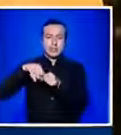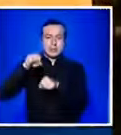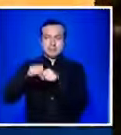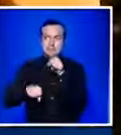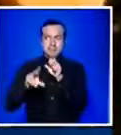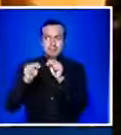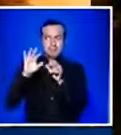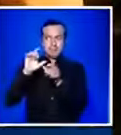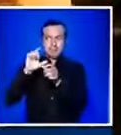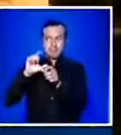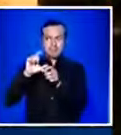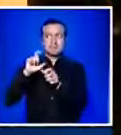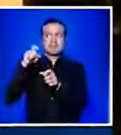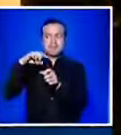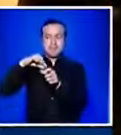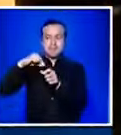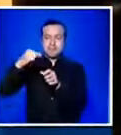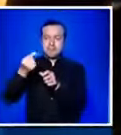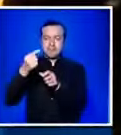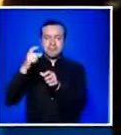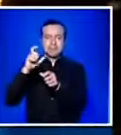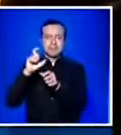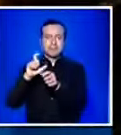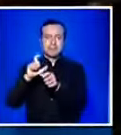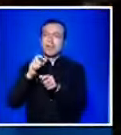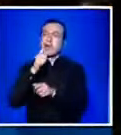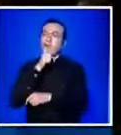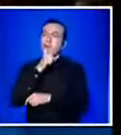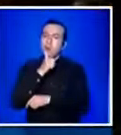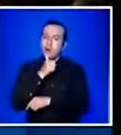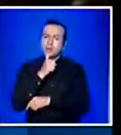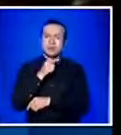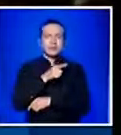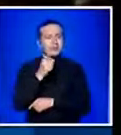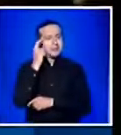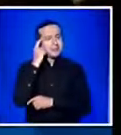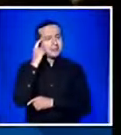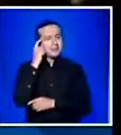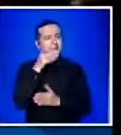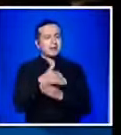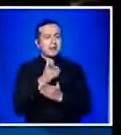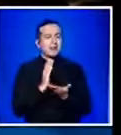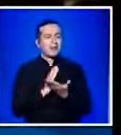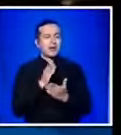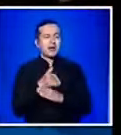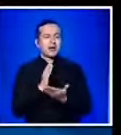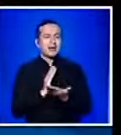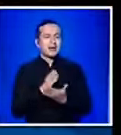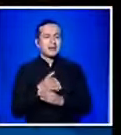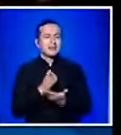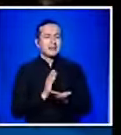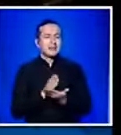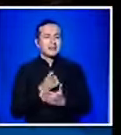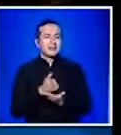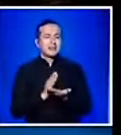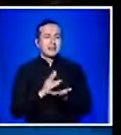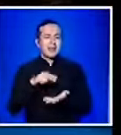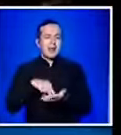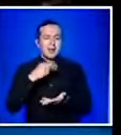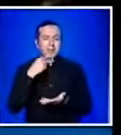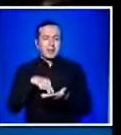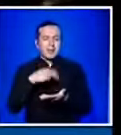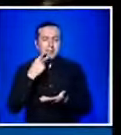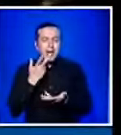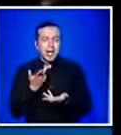lindo. De esa manera, vea, no se pudre, soporta un poquito más. ¿Se imagina este aguacatito con unas papitas con